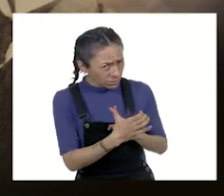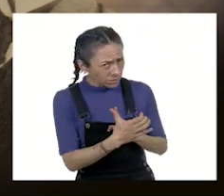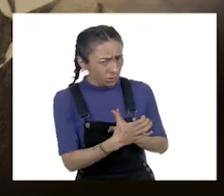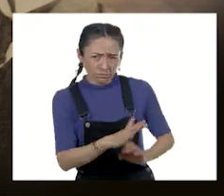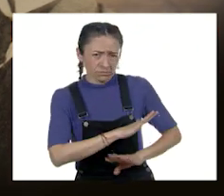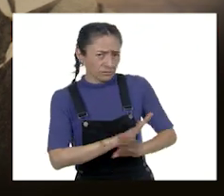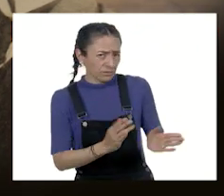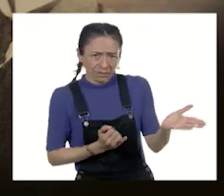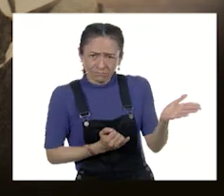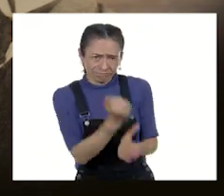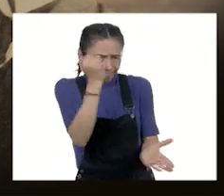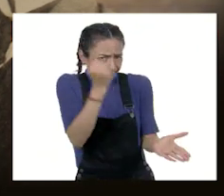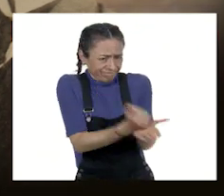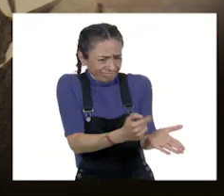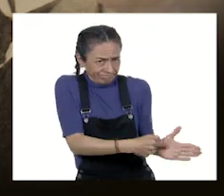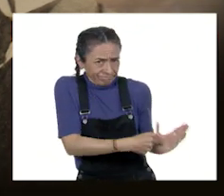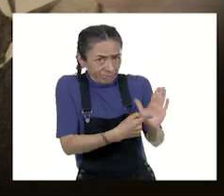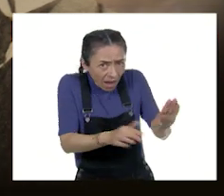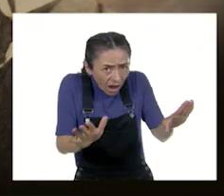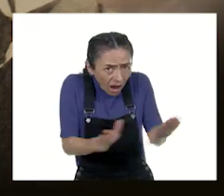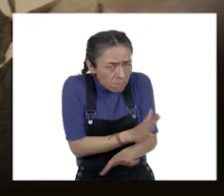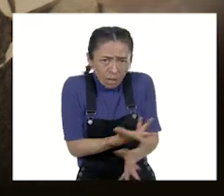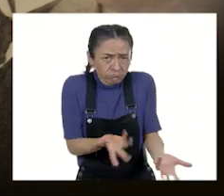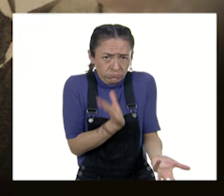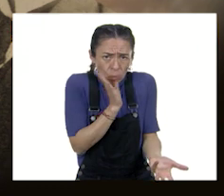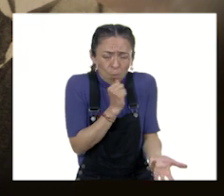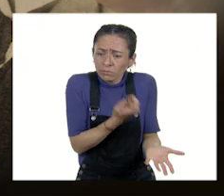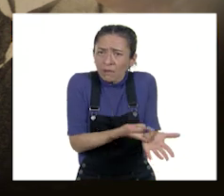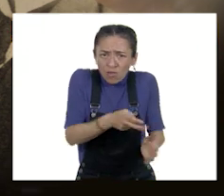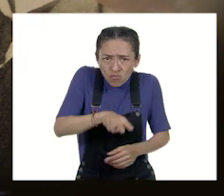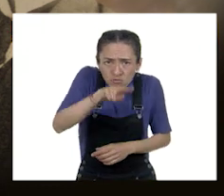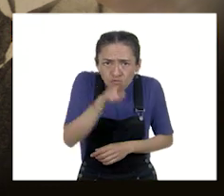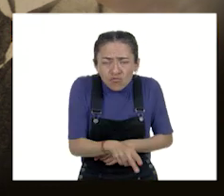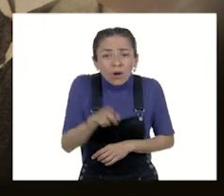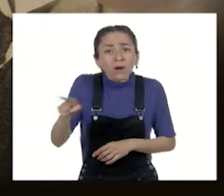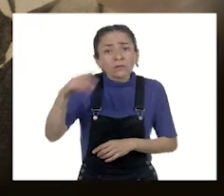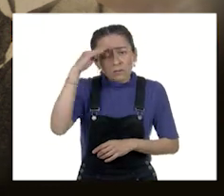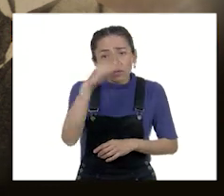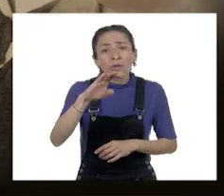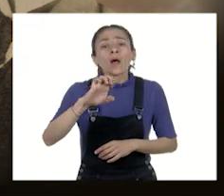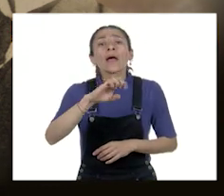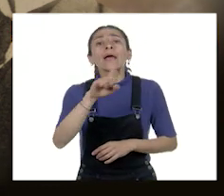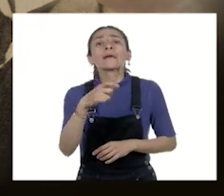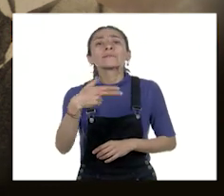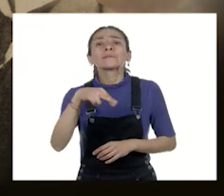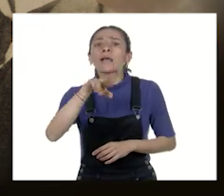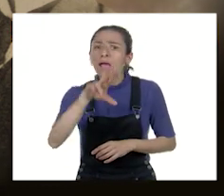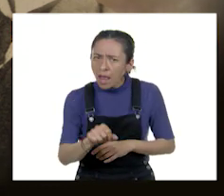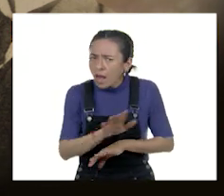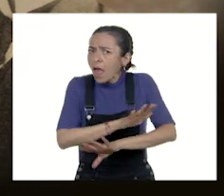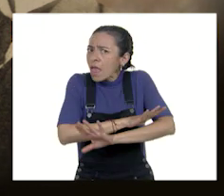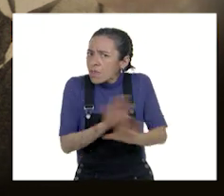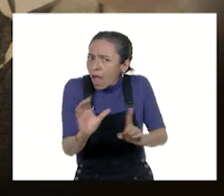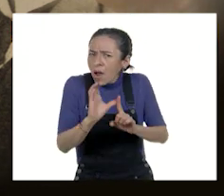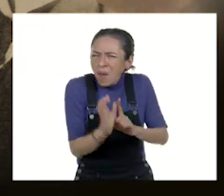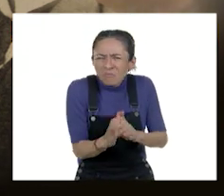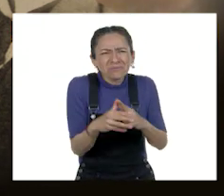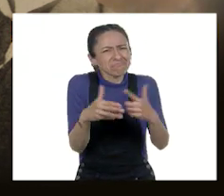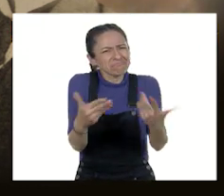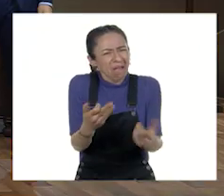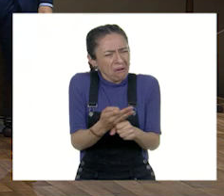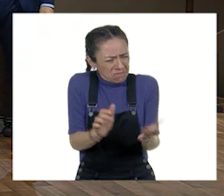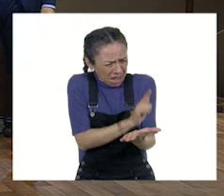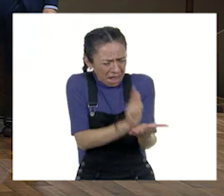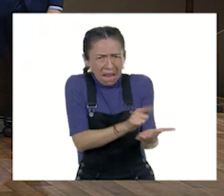es una verdad. El señor Ezquerro sirvió a la convención y no sé por qué tenemos el prurito de pasar por encima